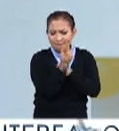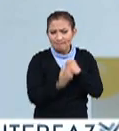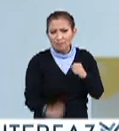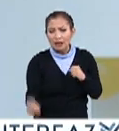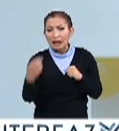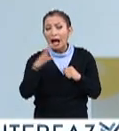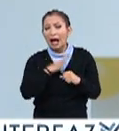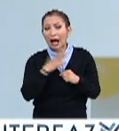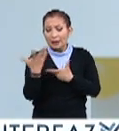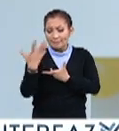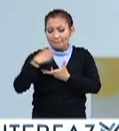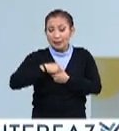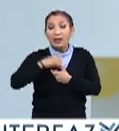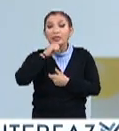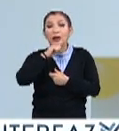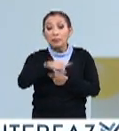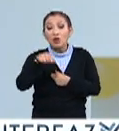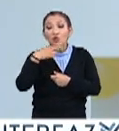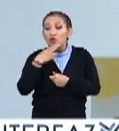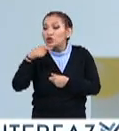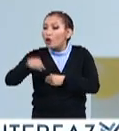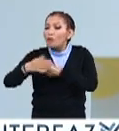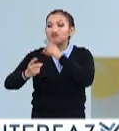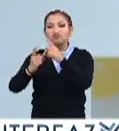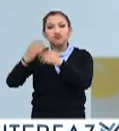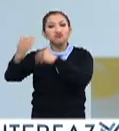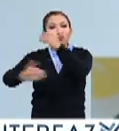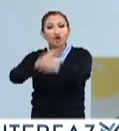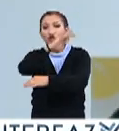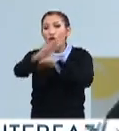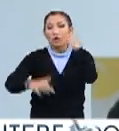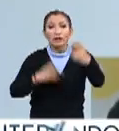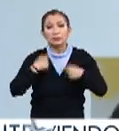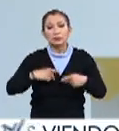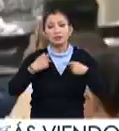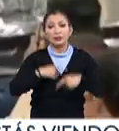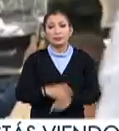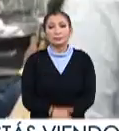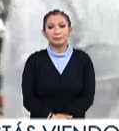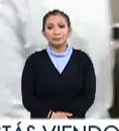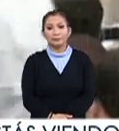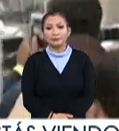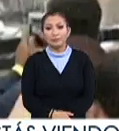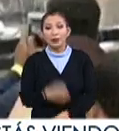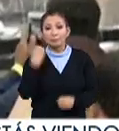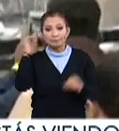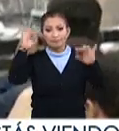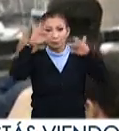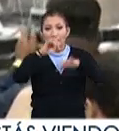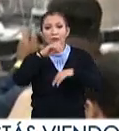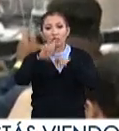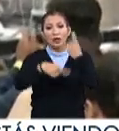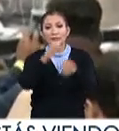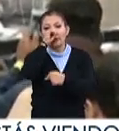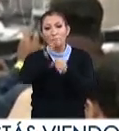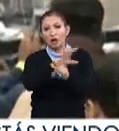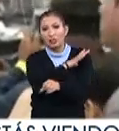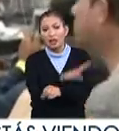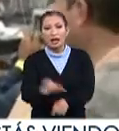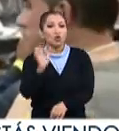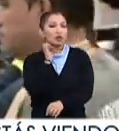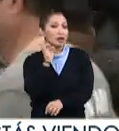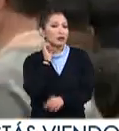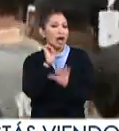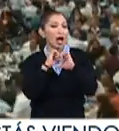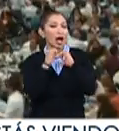competencias y la aplicación de estas en el desarrollo de todos los individuos. Al foro también asistió el secretario general